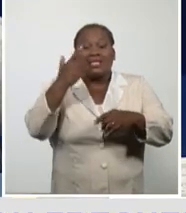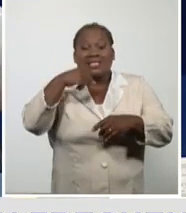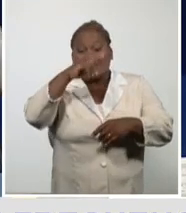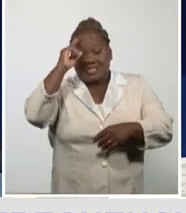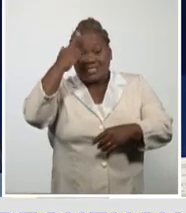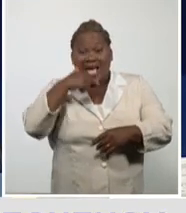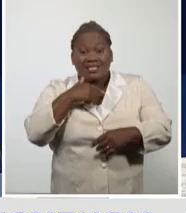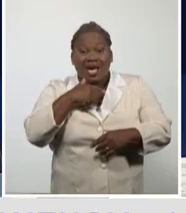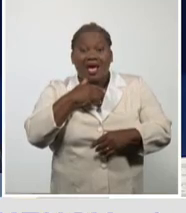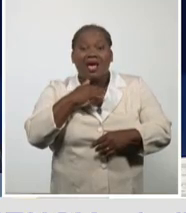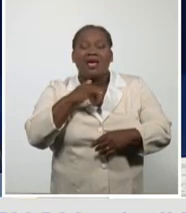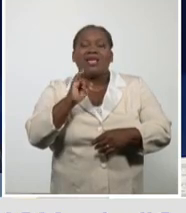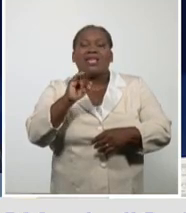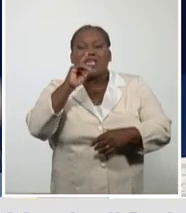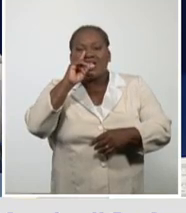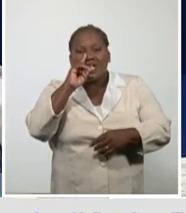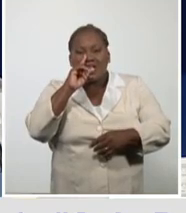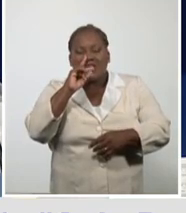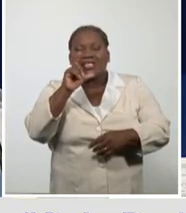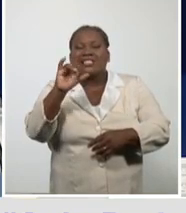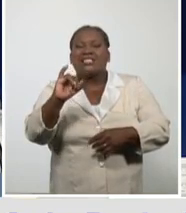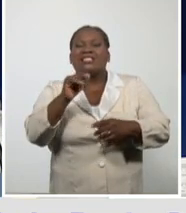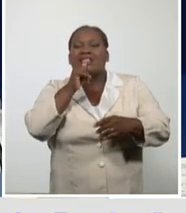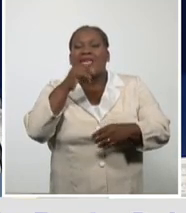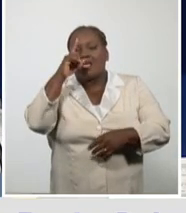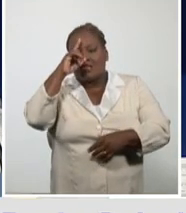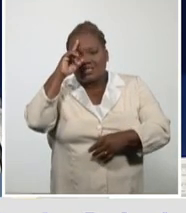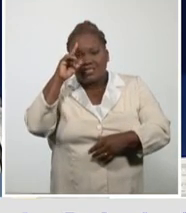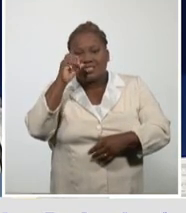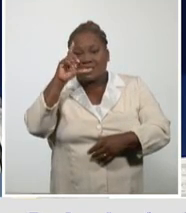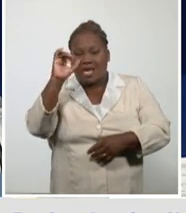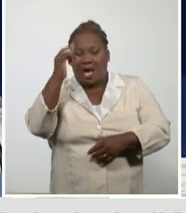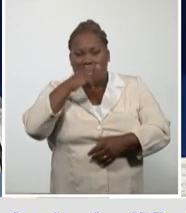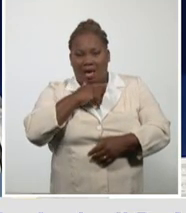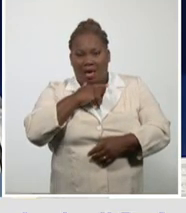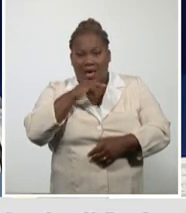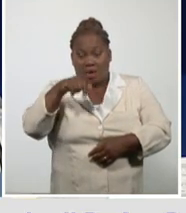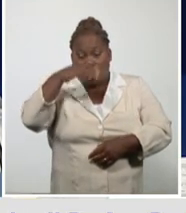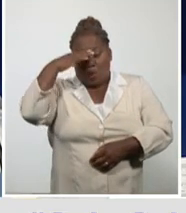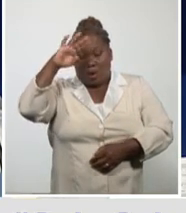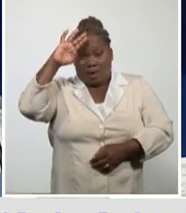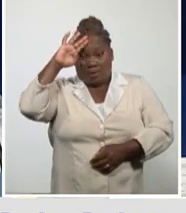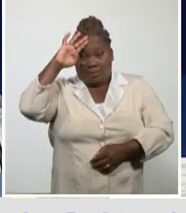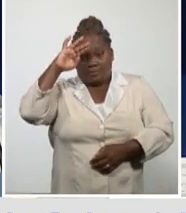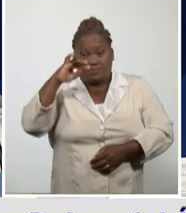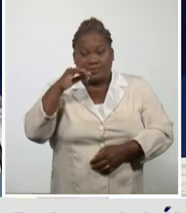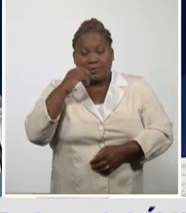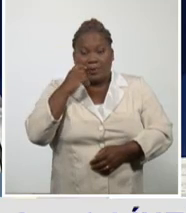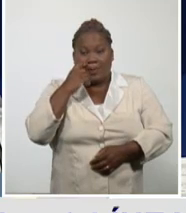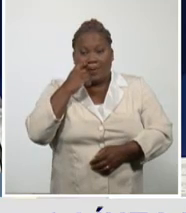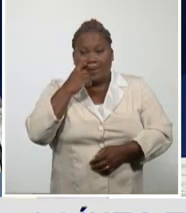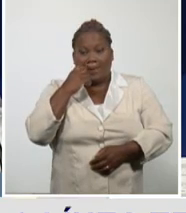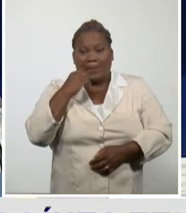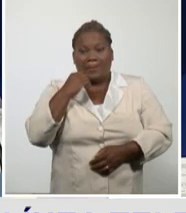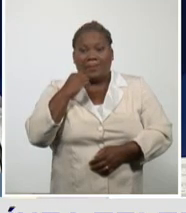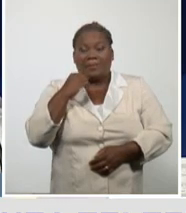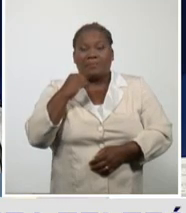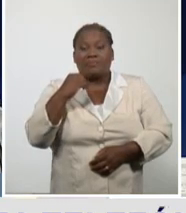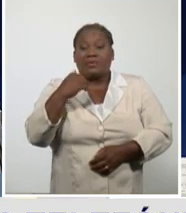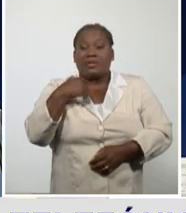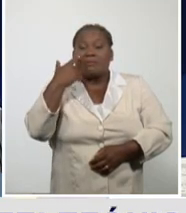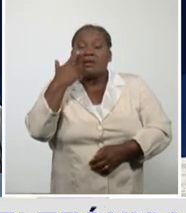casos sospechosos en nuestro país, que nos mide un poco el riesgo